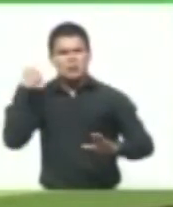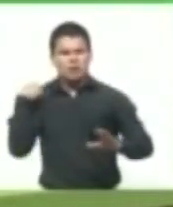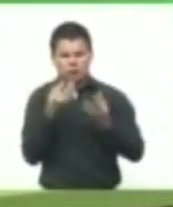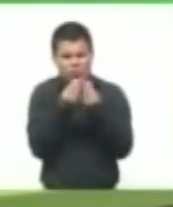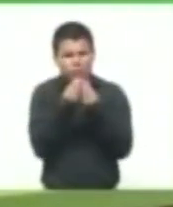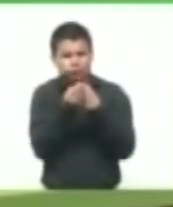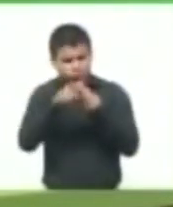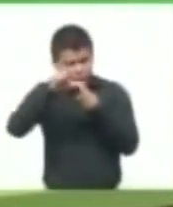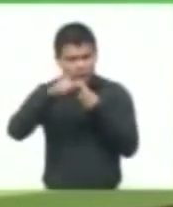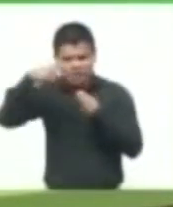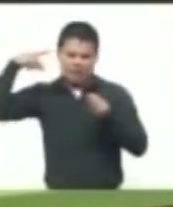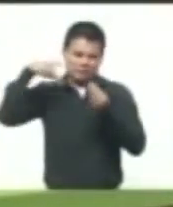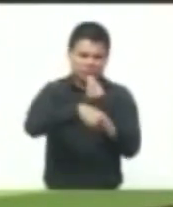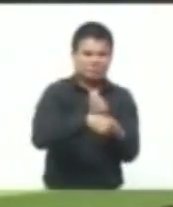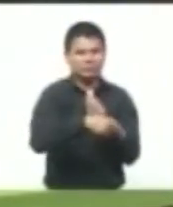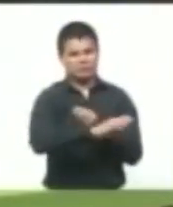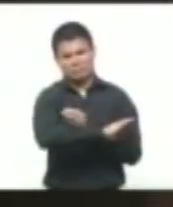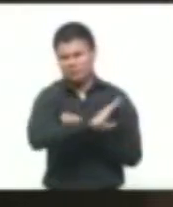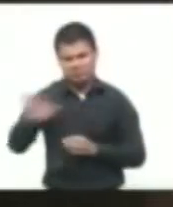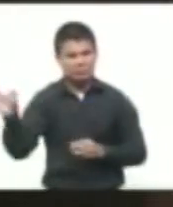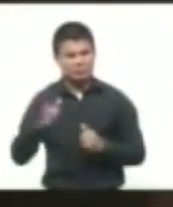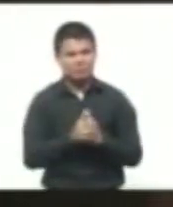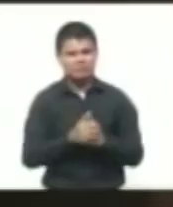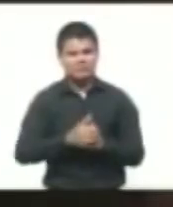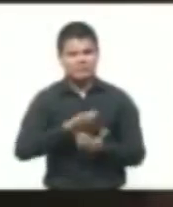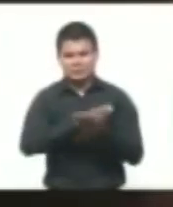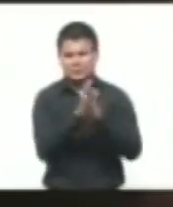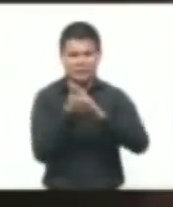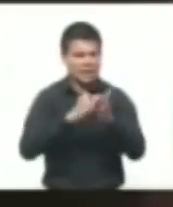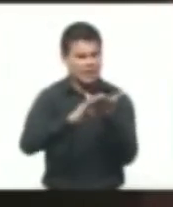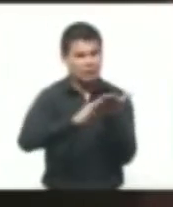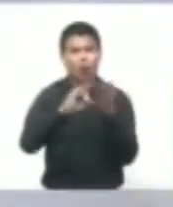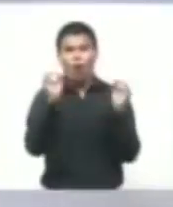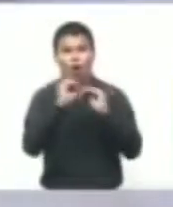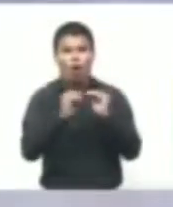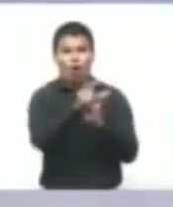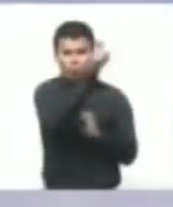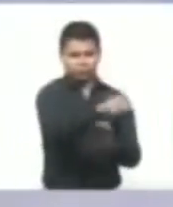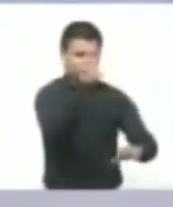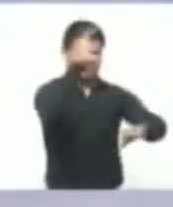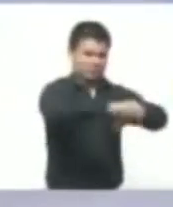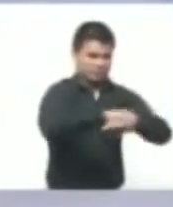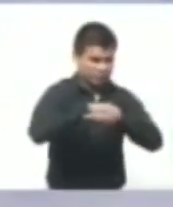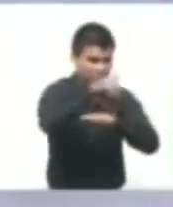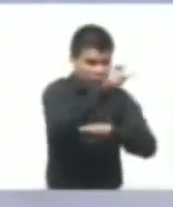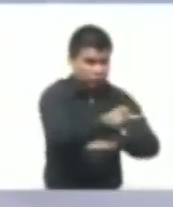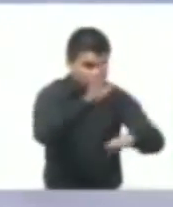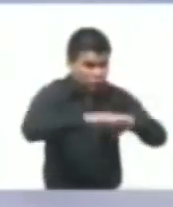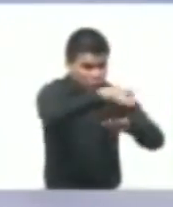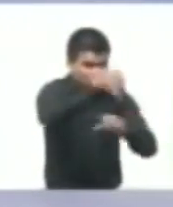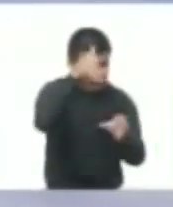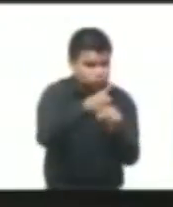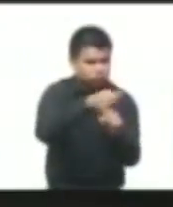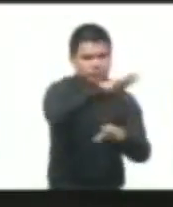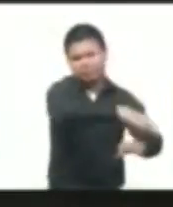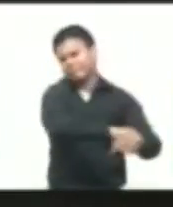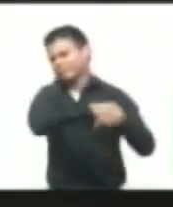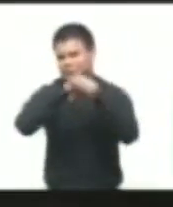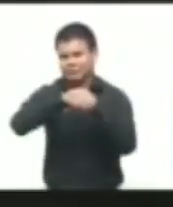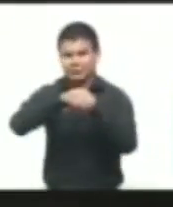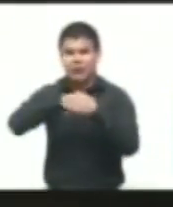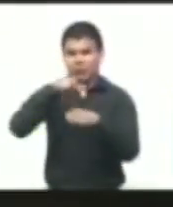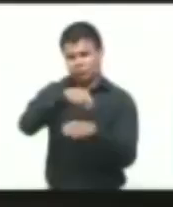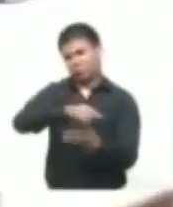analiza este terrible flagelo. El más reciente informe de Medicina Legal reveló las cifras de abuso sexual en menores en Colombia. Entre los